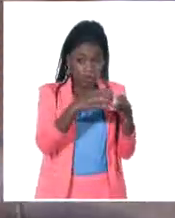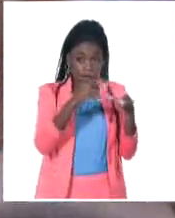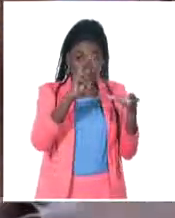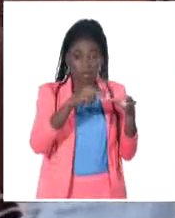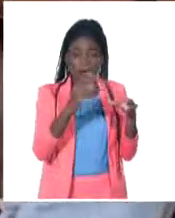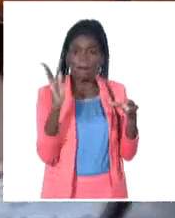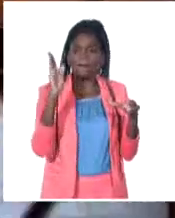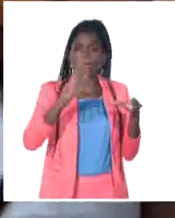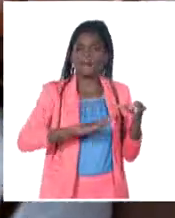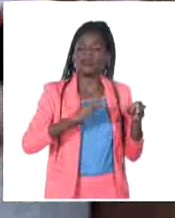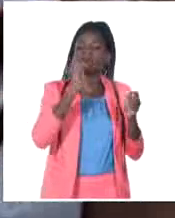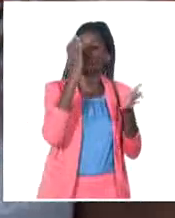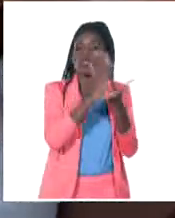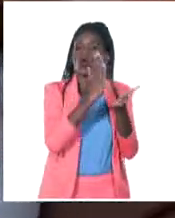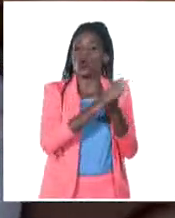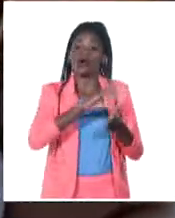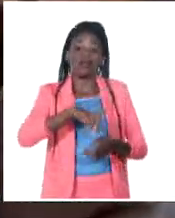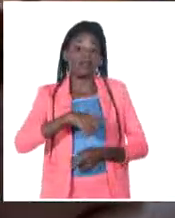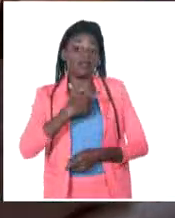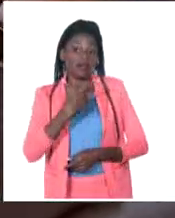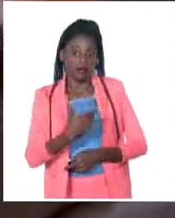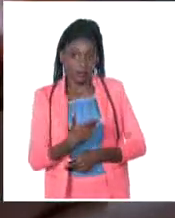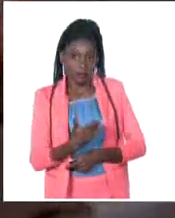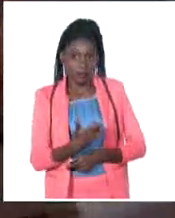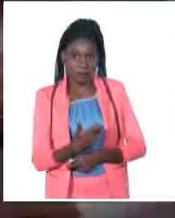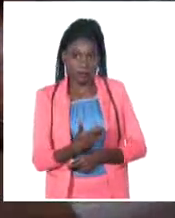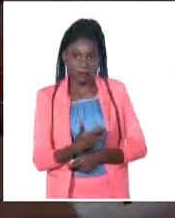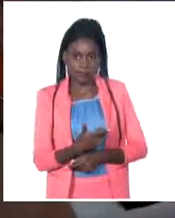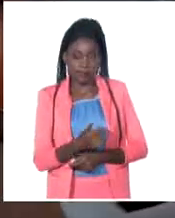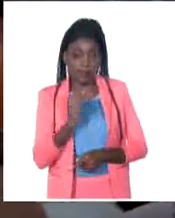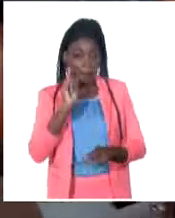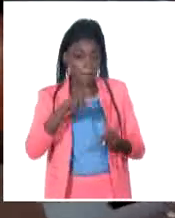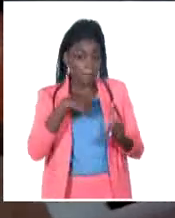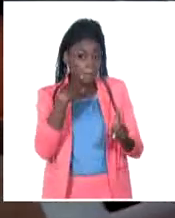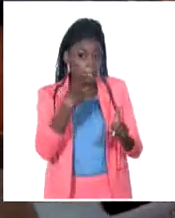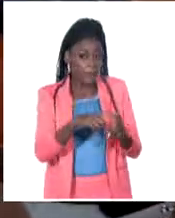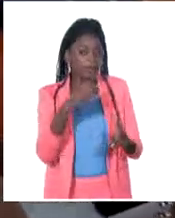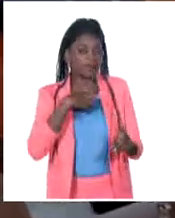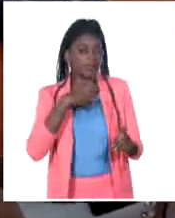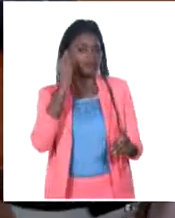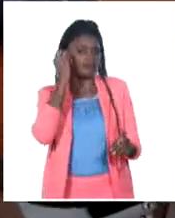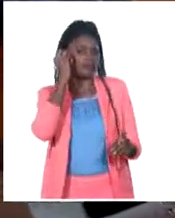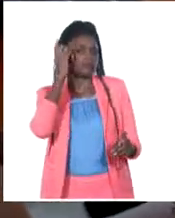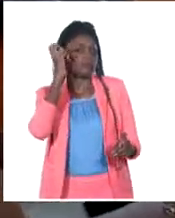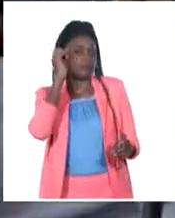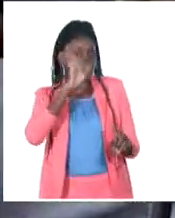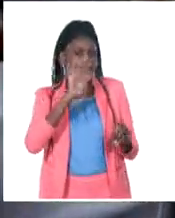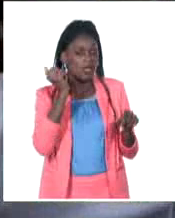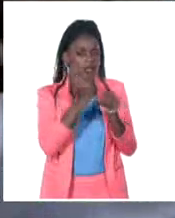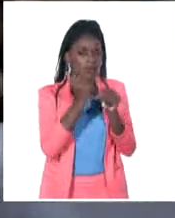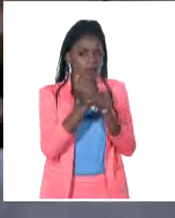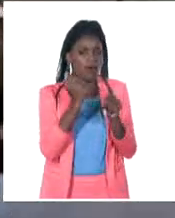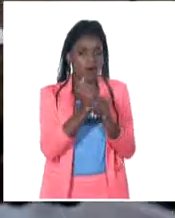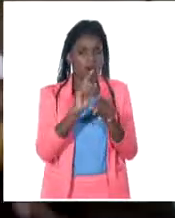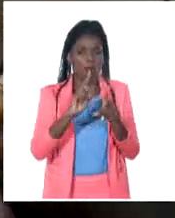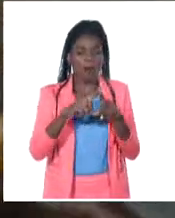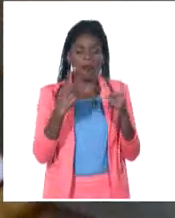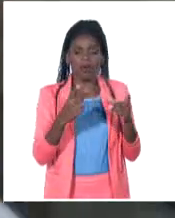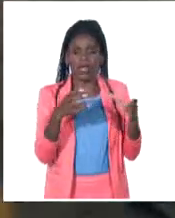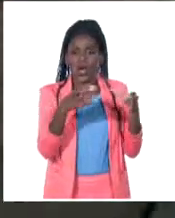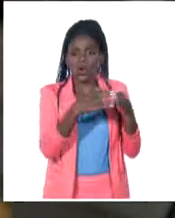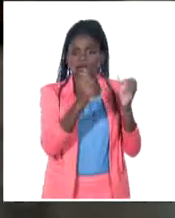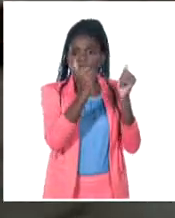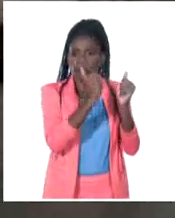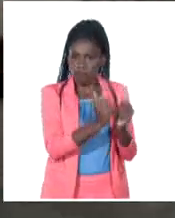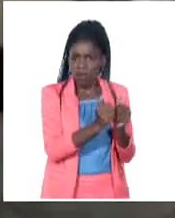egresados de las escuelas de arte y además con experiencia ya de trabajo, porque la orquesta es bastante estable, ha